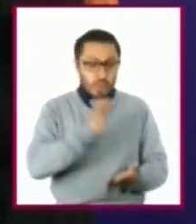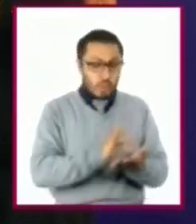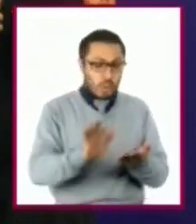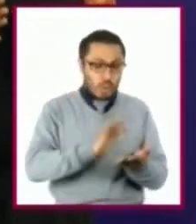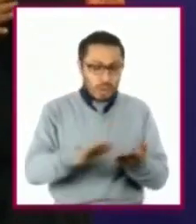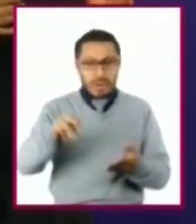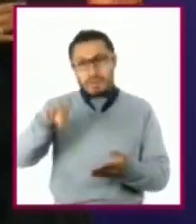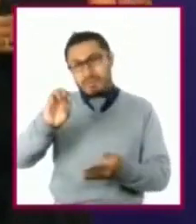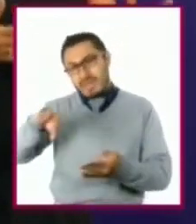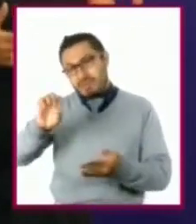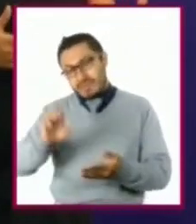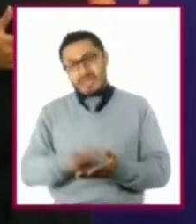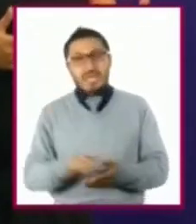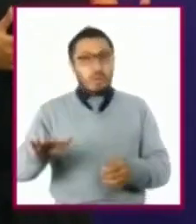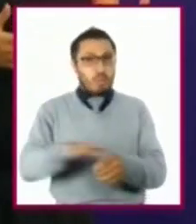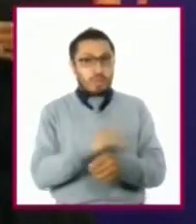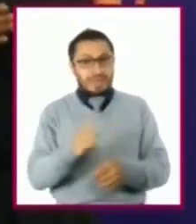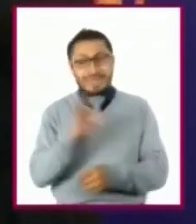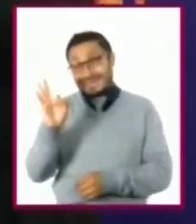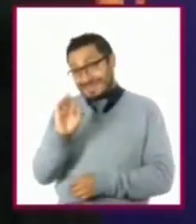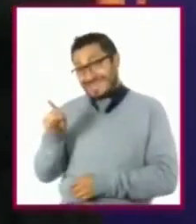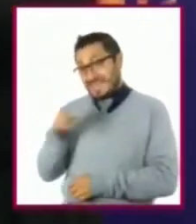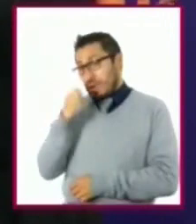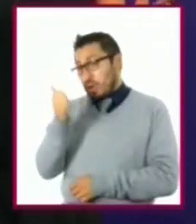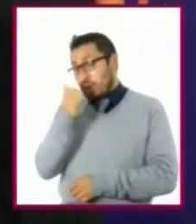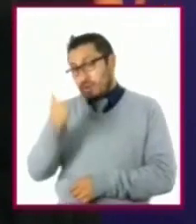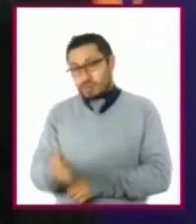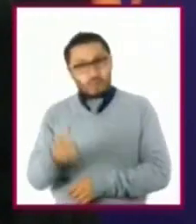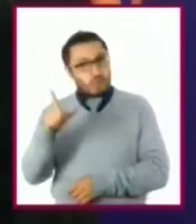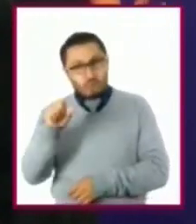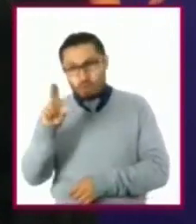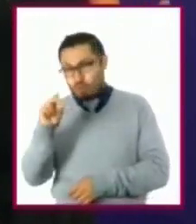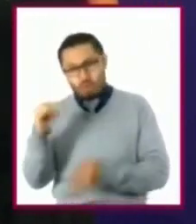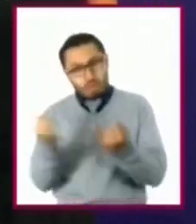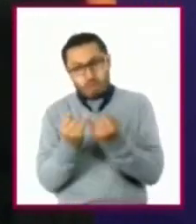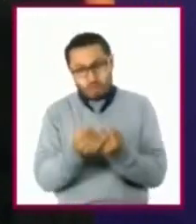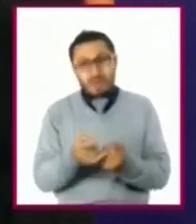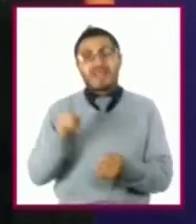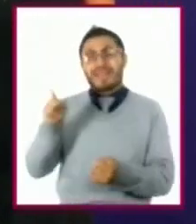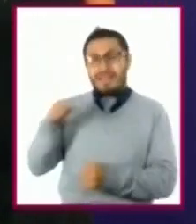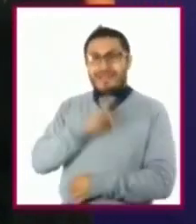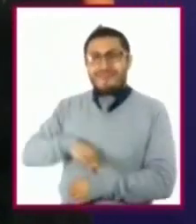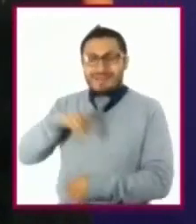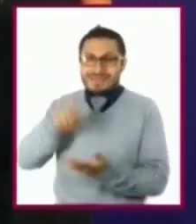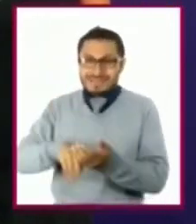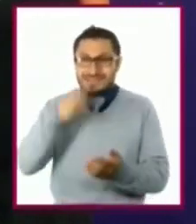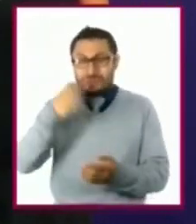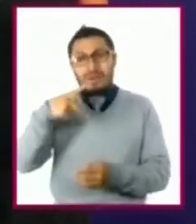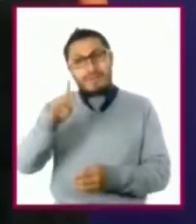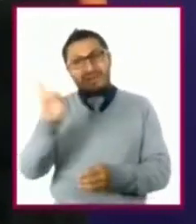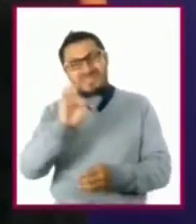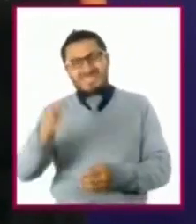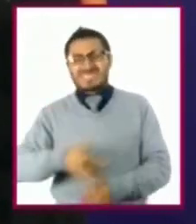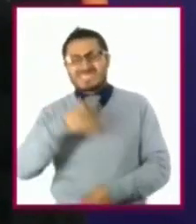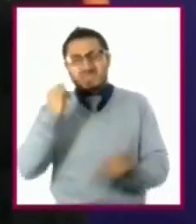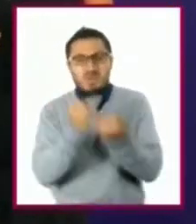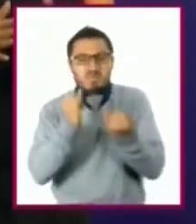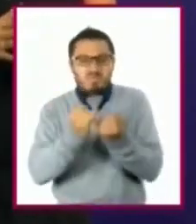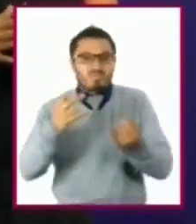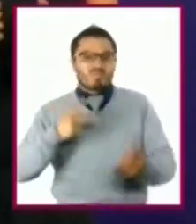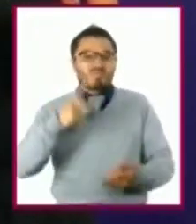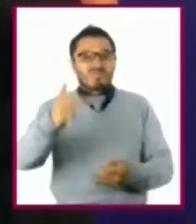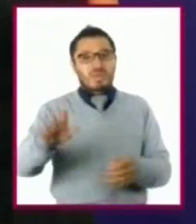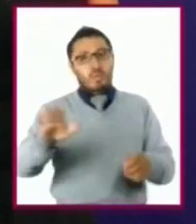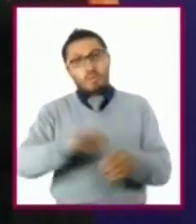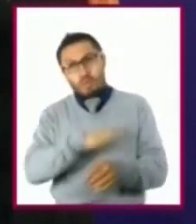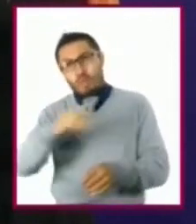haya pasado por la misma situación y felizmente está en la escuela, es posible que se sienta empatía por la situación de alguien más sin